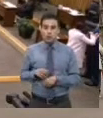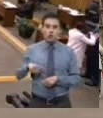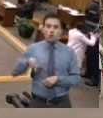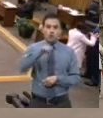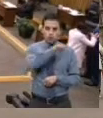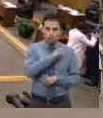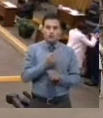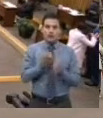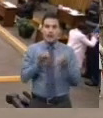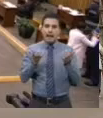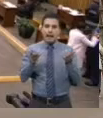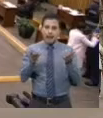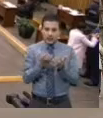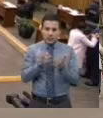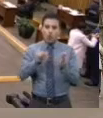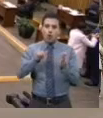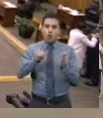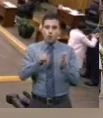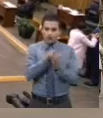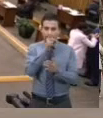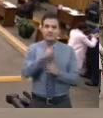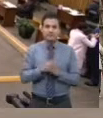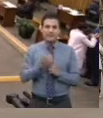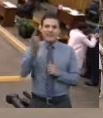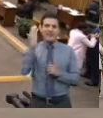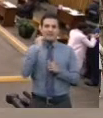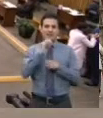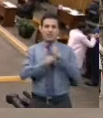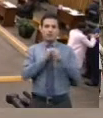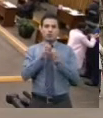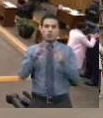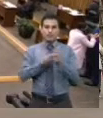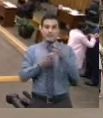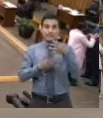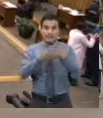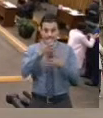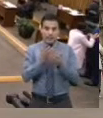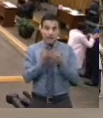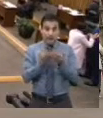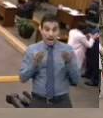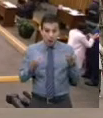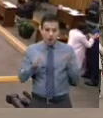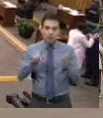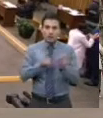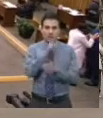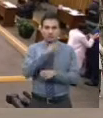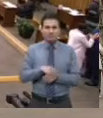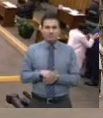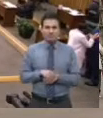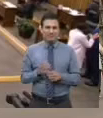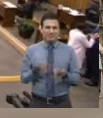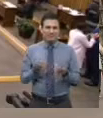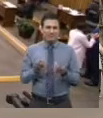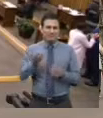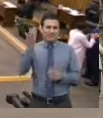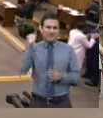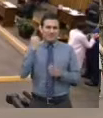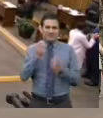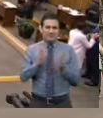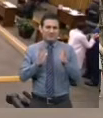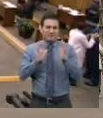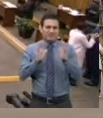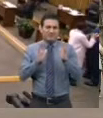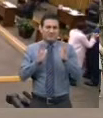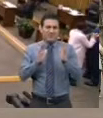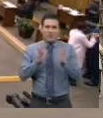reincidencia, de una conducta parecida realizada en el 2015. Perdón, pero ya pasaron 6 años de la misma, y